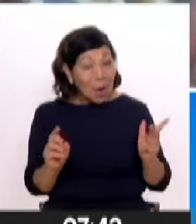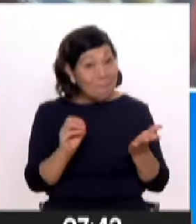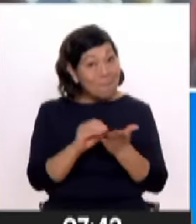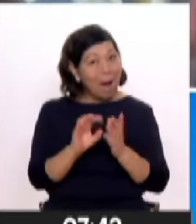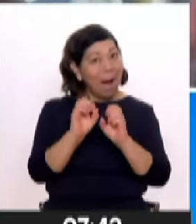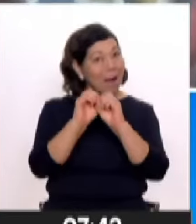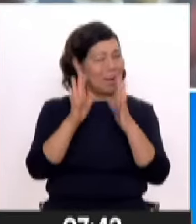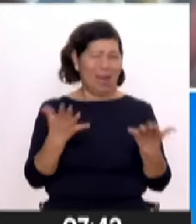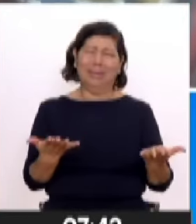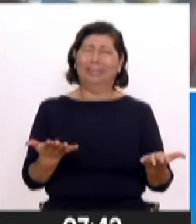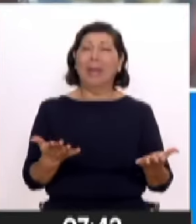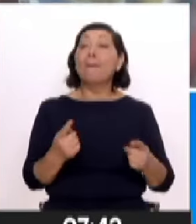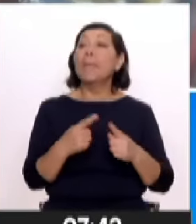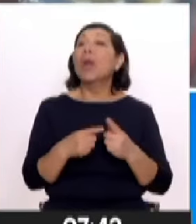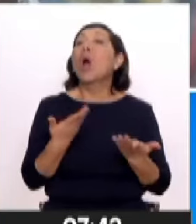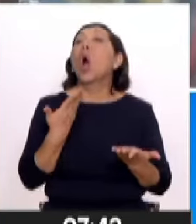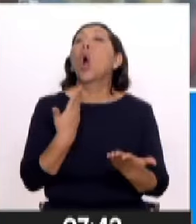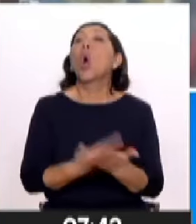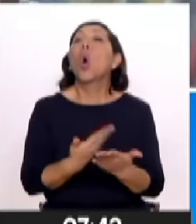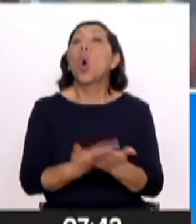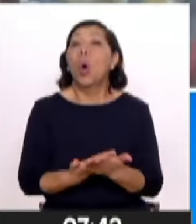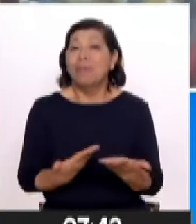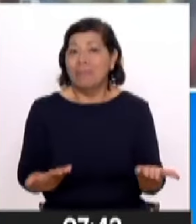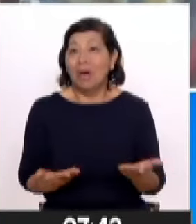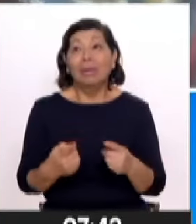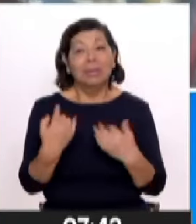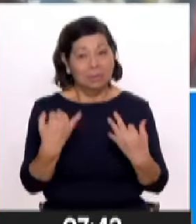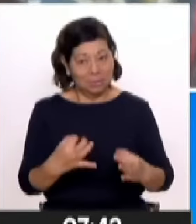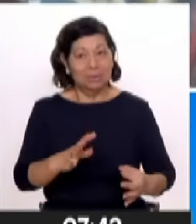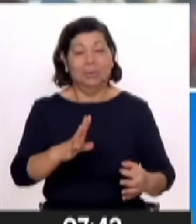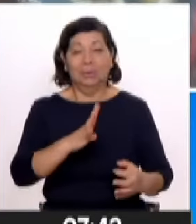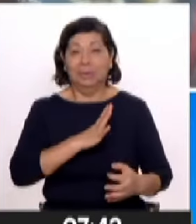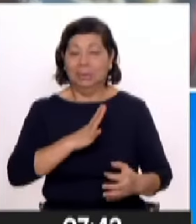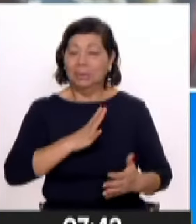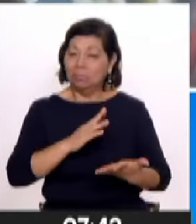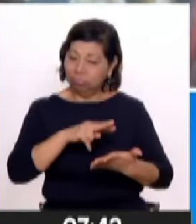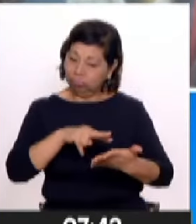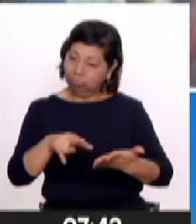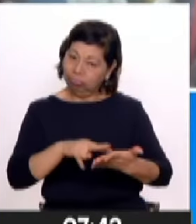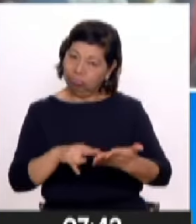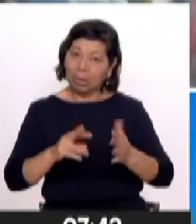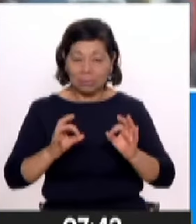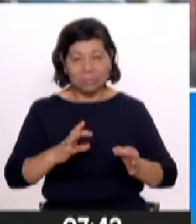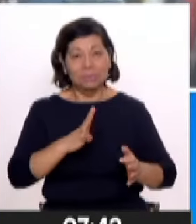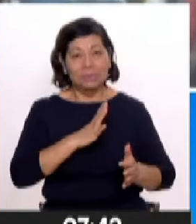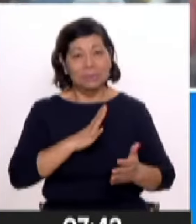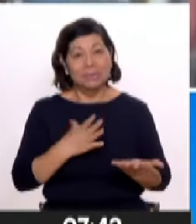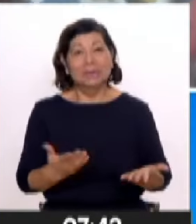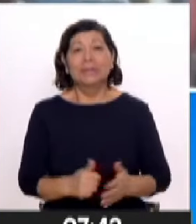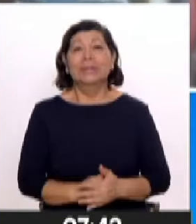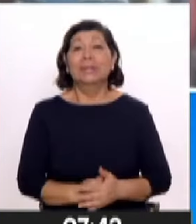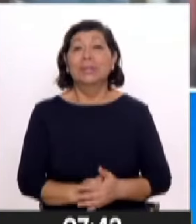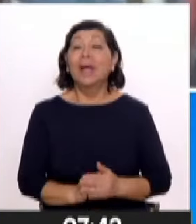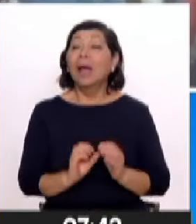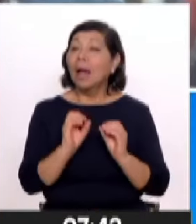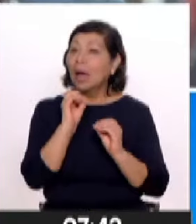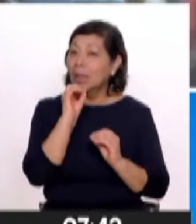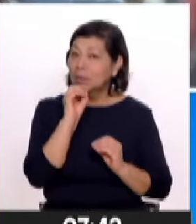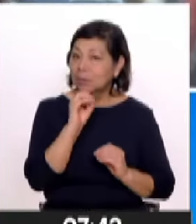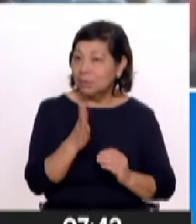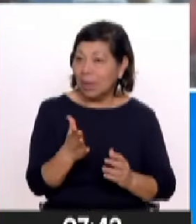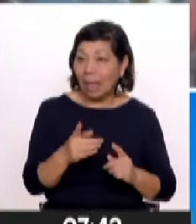son argumentos que se esgrimen ante un tribunal, ante un alto tribunal constitucional. Al tribunal hay que